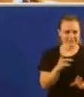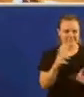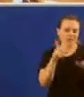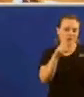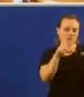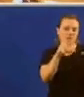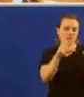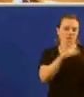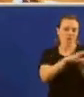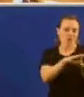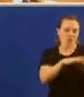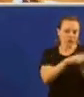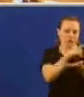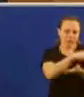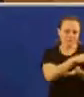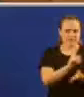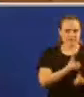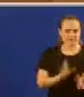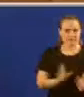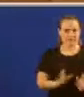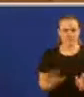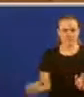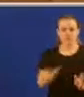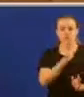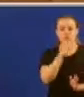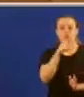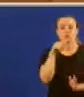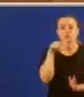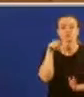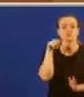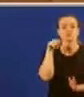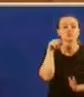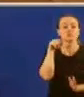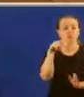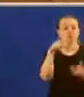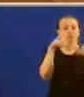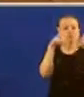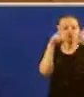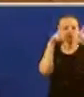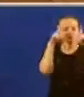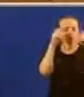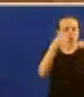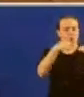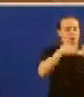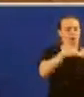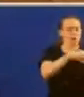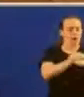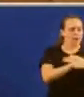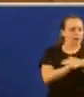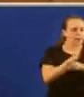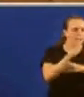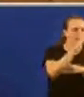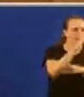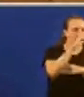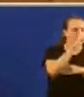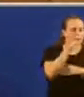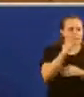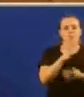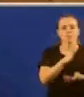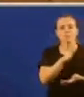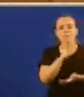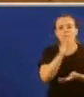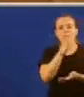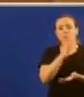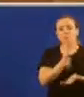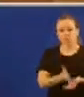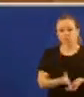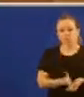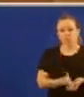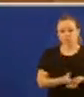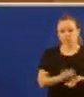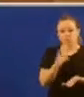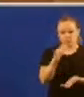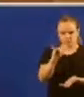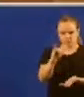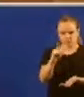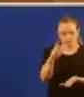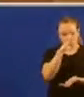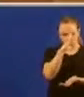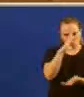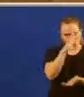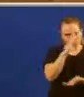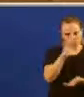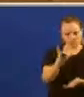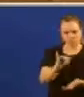foto porque vostede ocultou esta foto. Ocultou na, ocultou na, sí, sí,